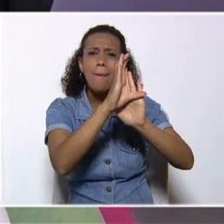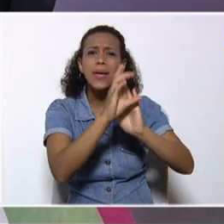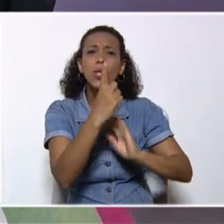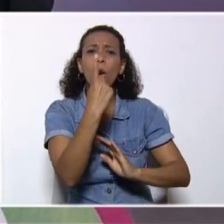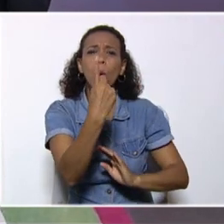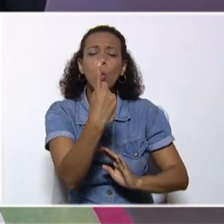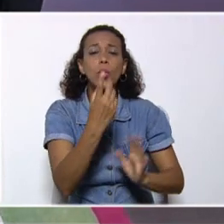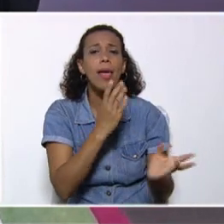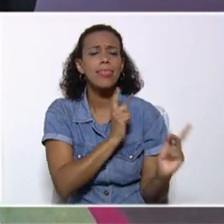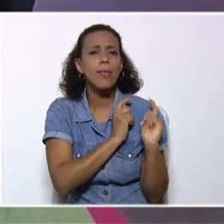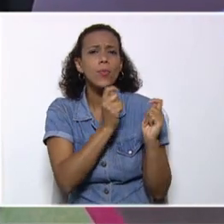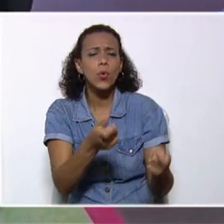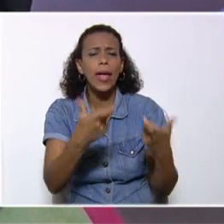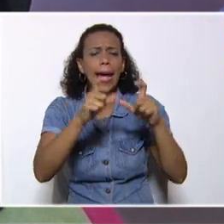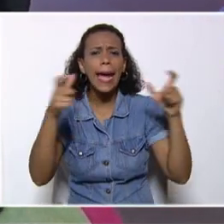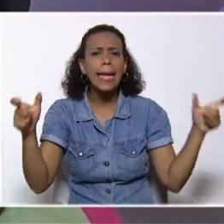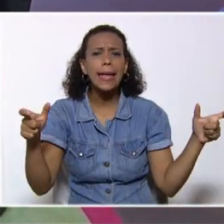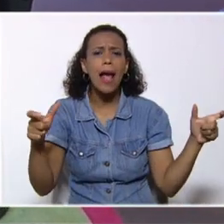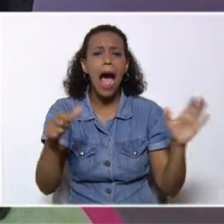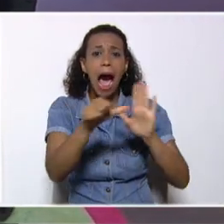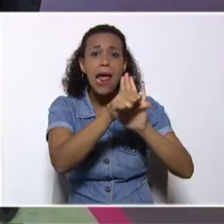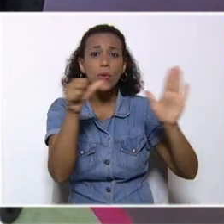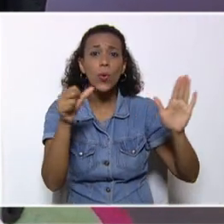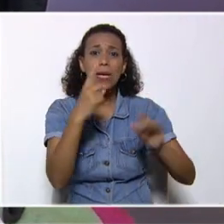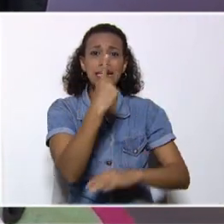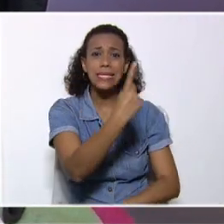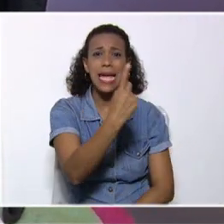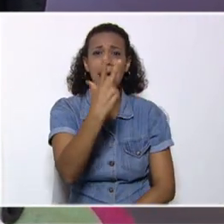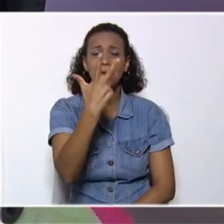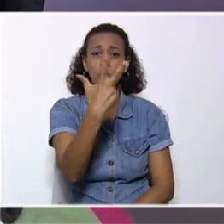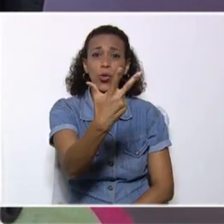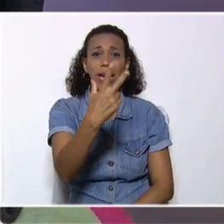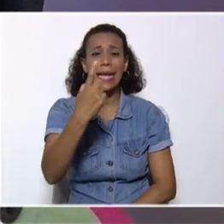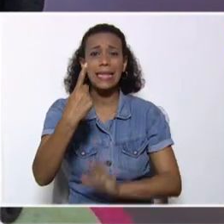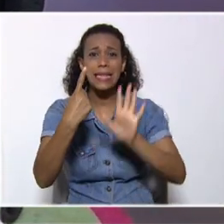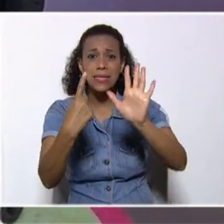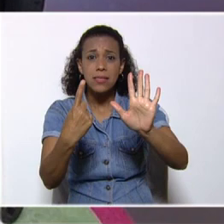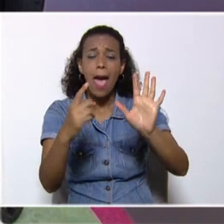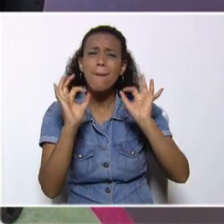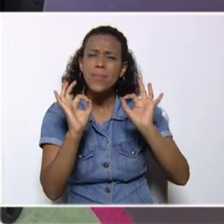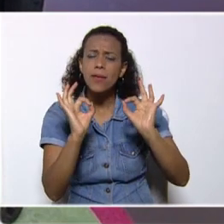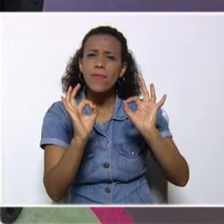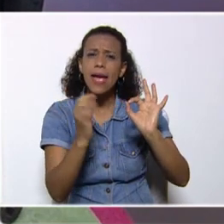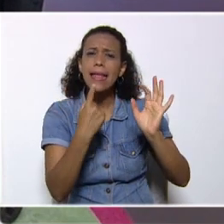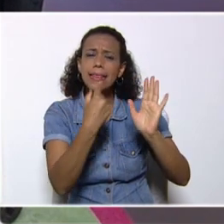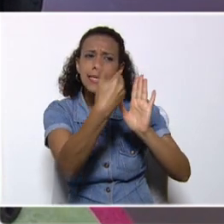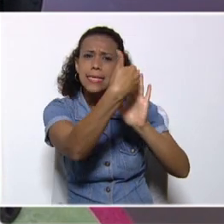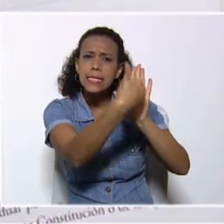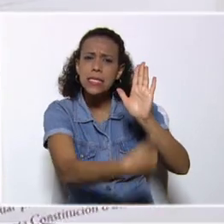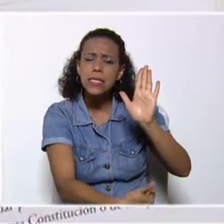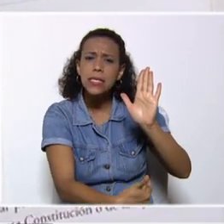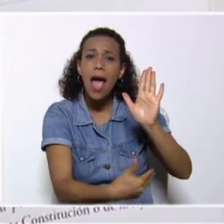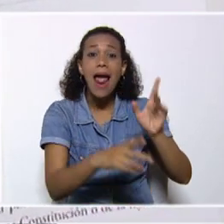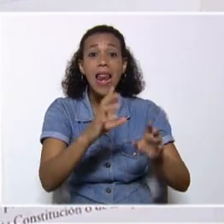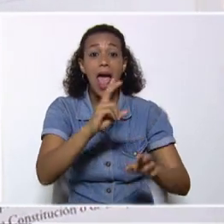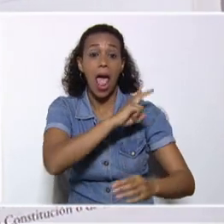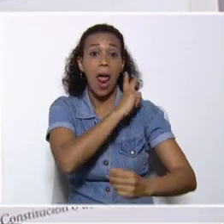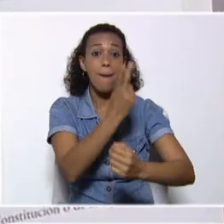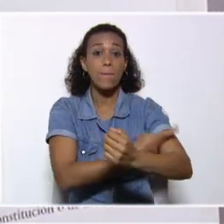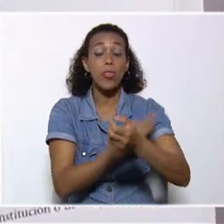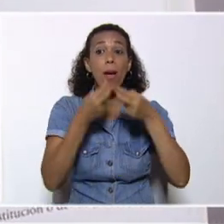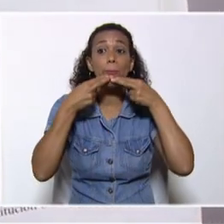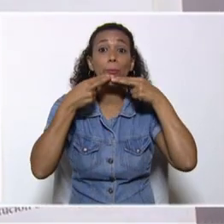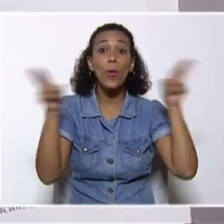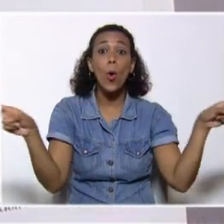de las disposiciones generales y el artículo 136 específicamente dice que el poder público